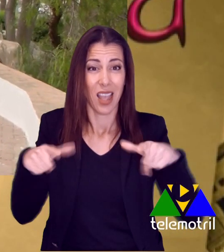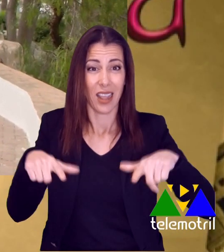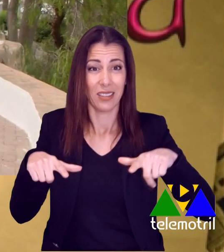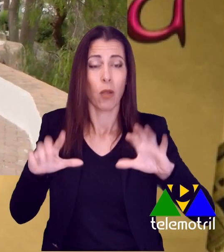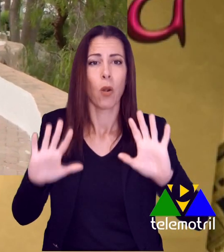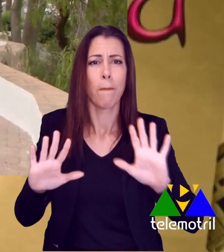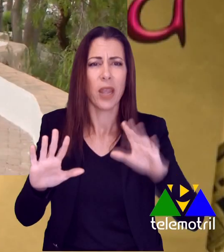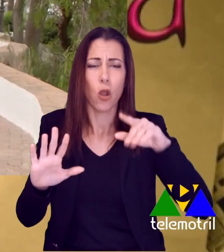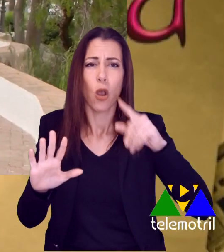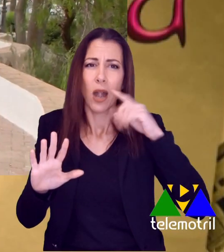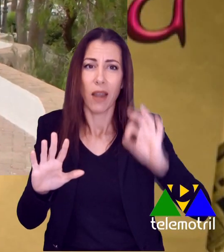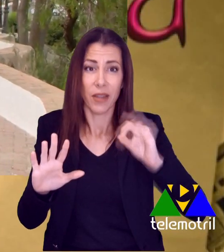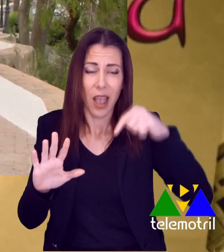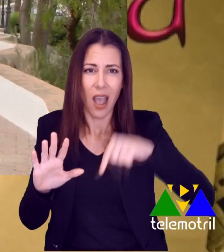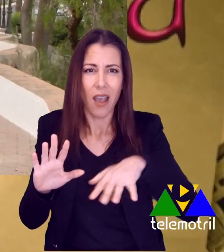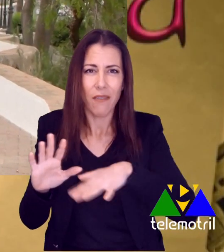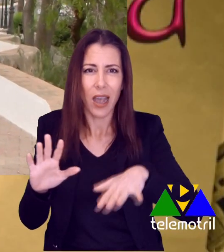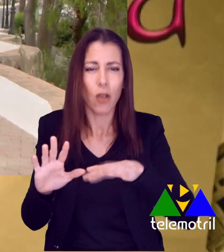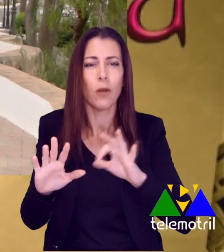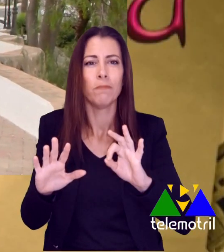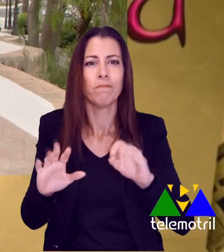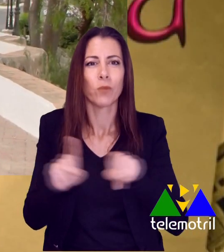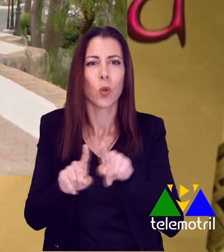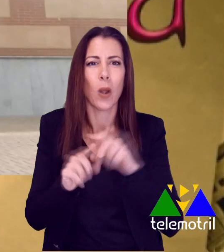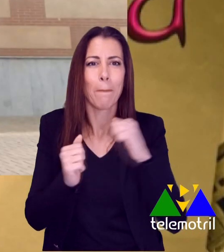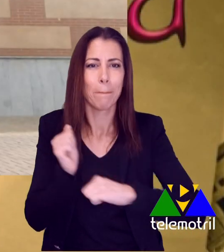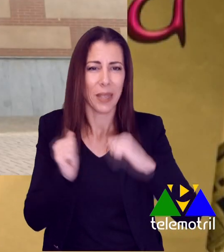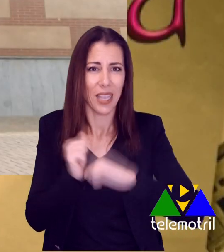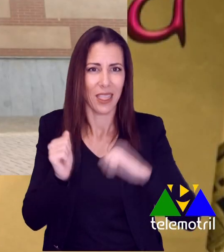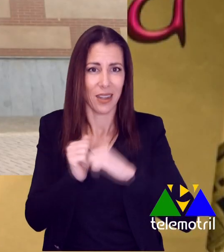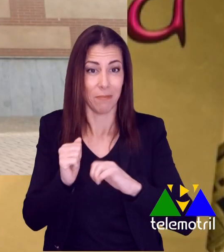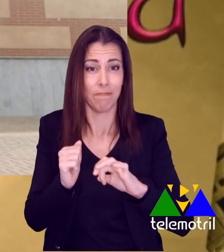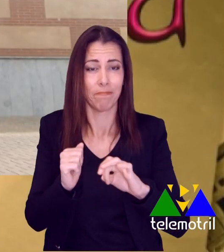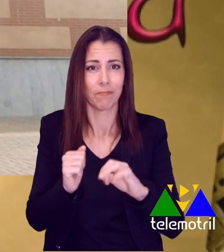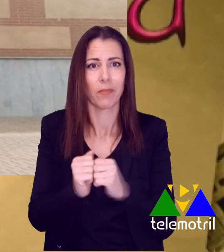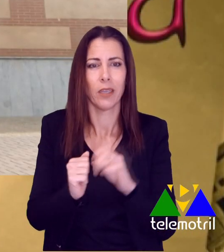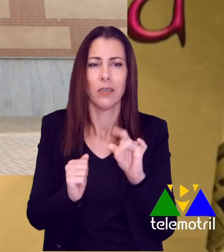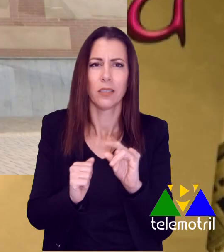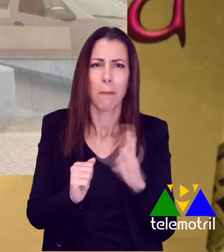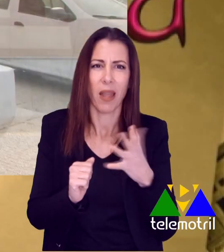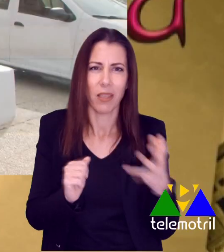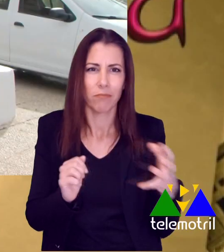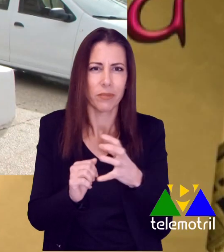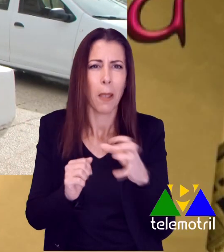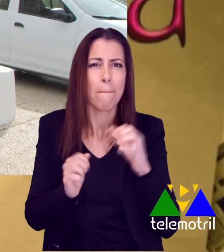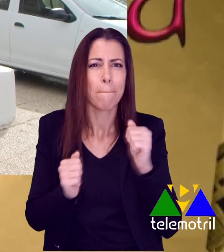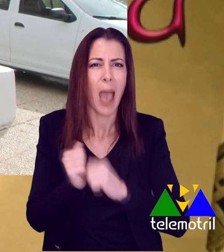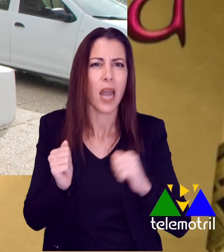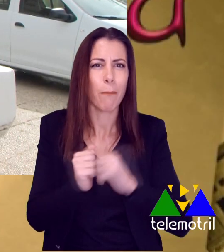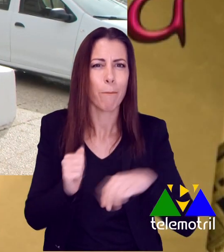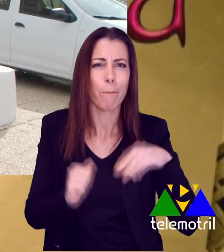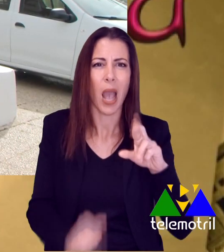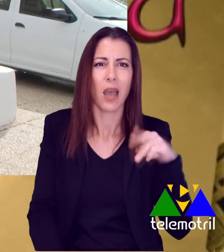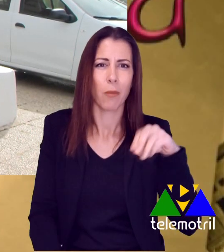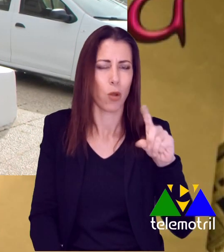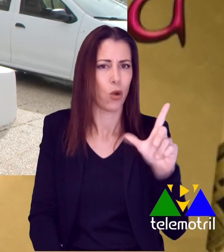que hay debajo es ladrillo y los rectángulos esos son de piedra, son piedras, ¿no? Con laja de mármol. No, de piedra, trozos de